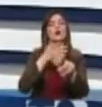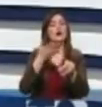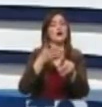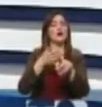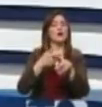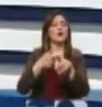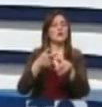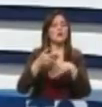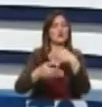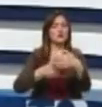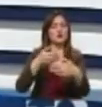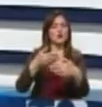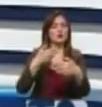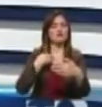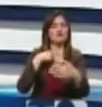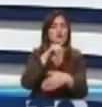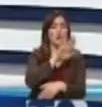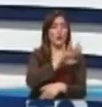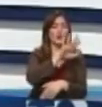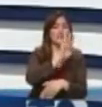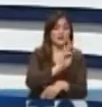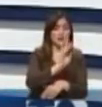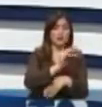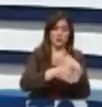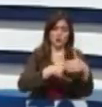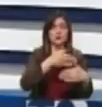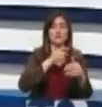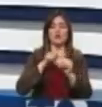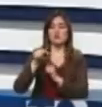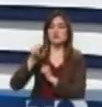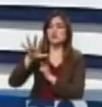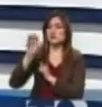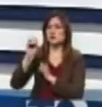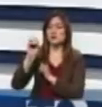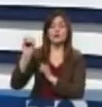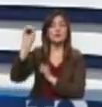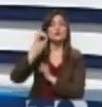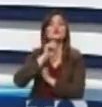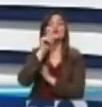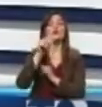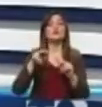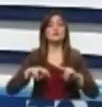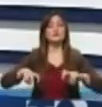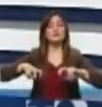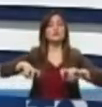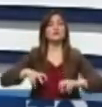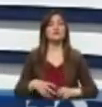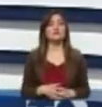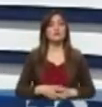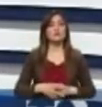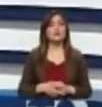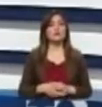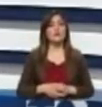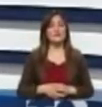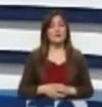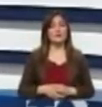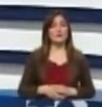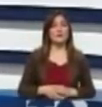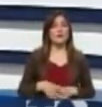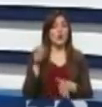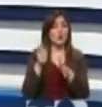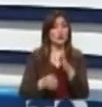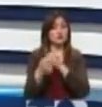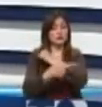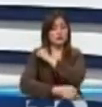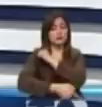han judicializado frente a un 50% que aún está en investigación. Dijo además que hay 50 jueces